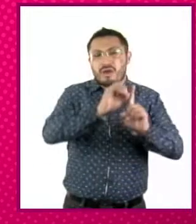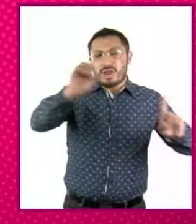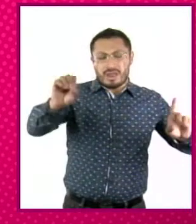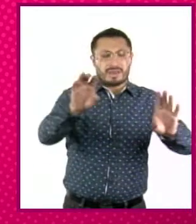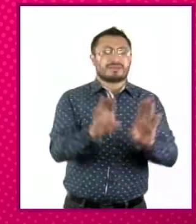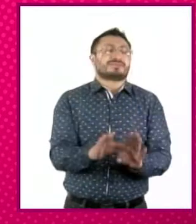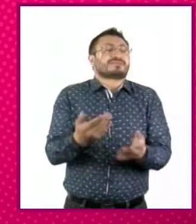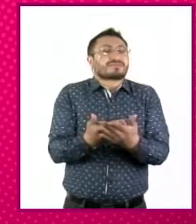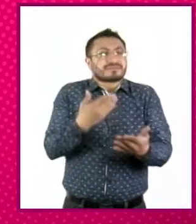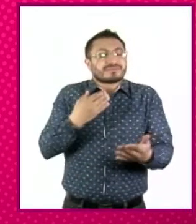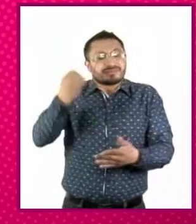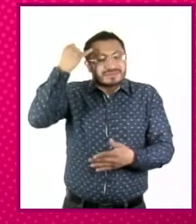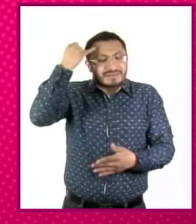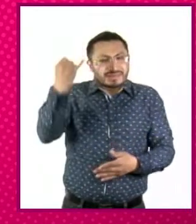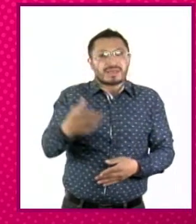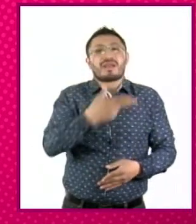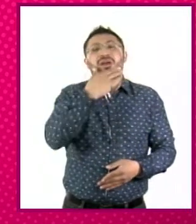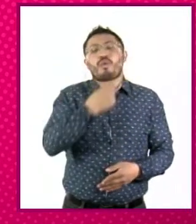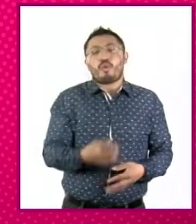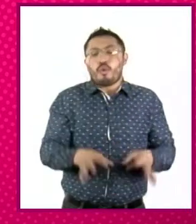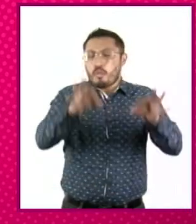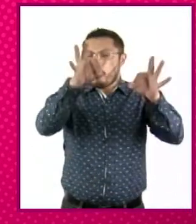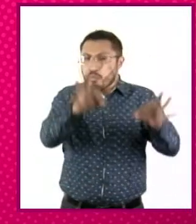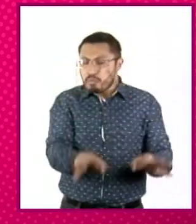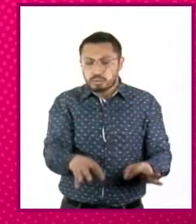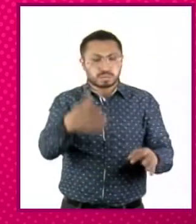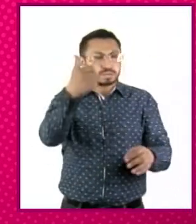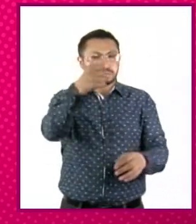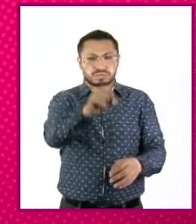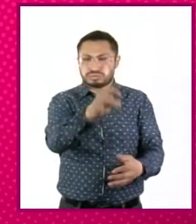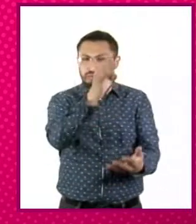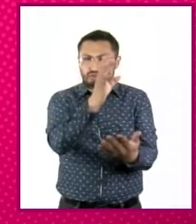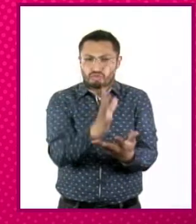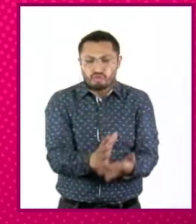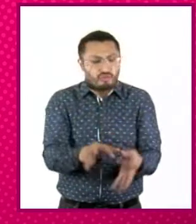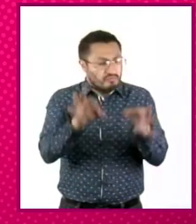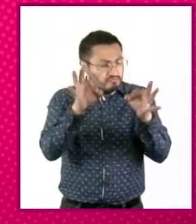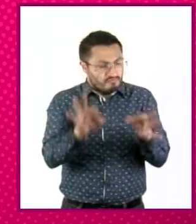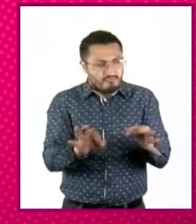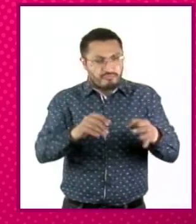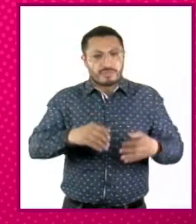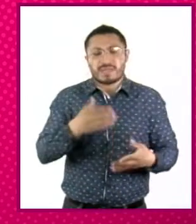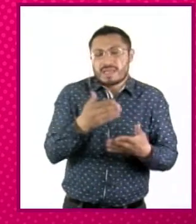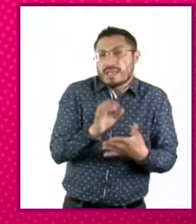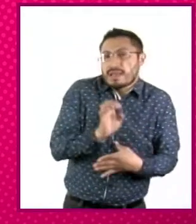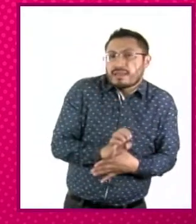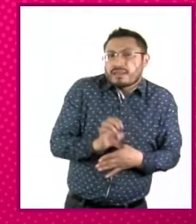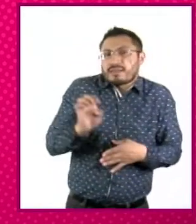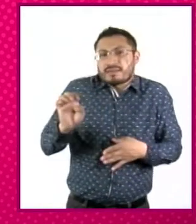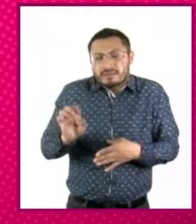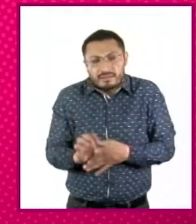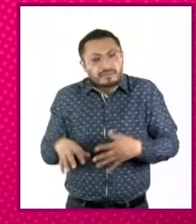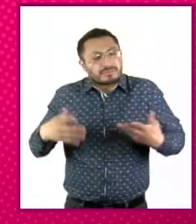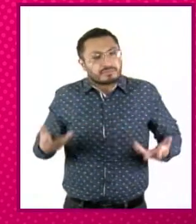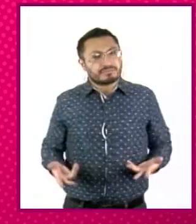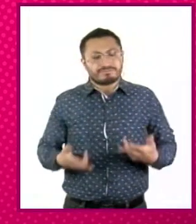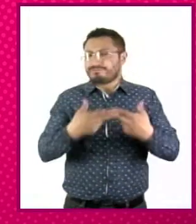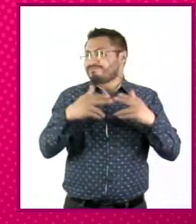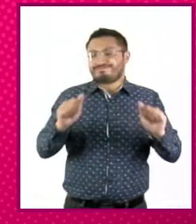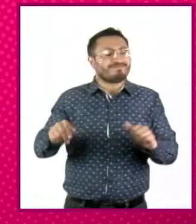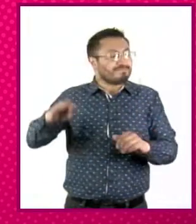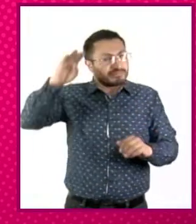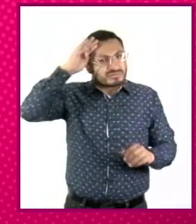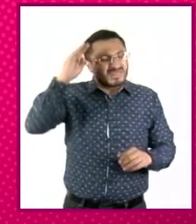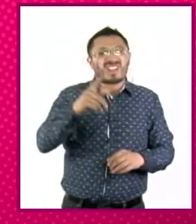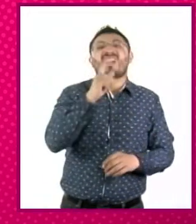un modelo positivo, deseable, único y viable. Entonces, nadie se pregunta